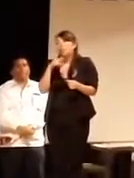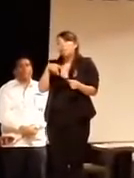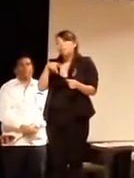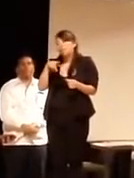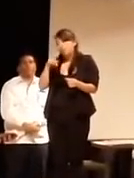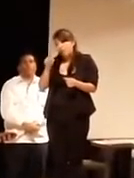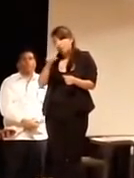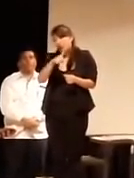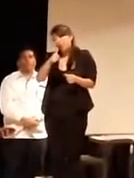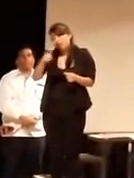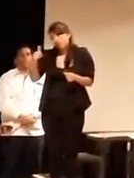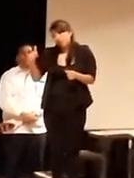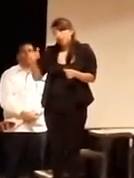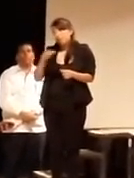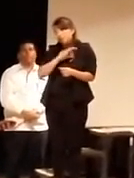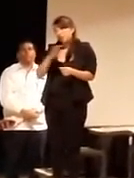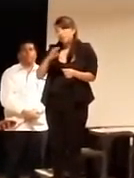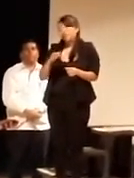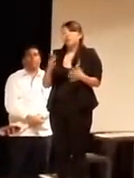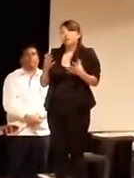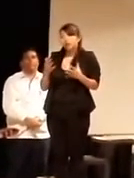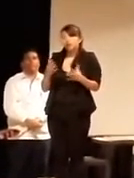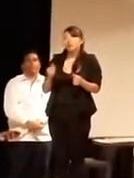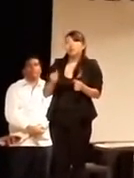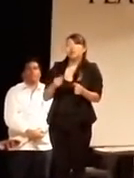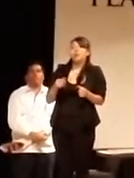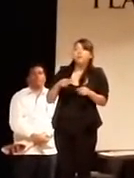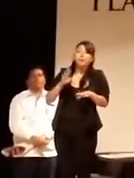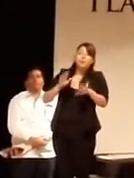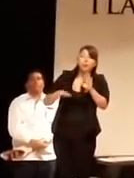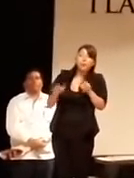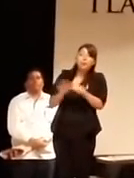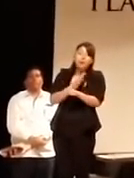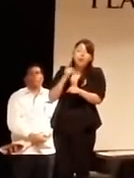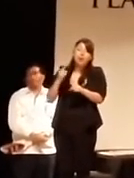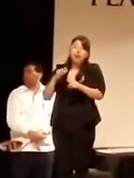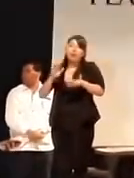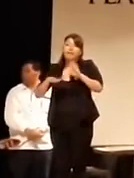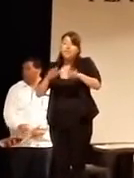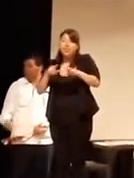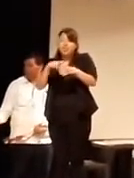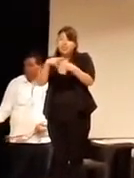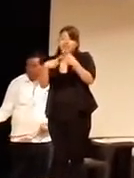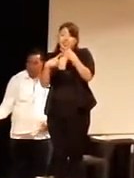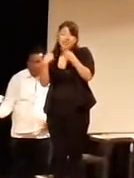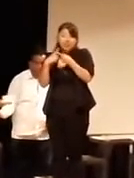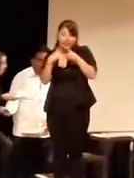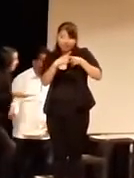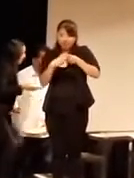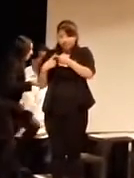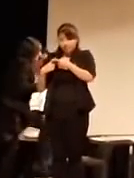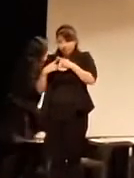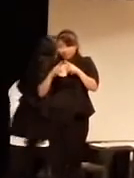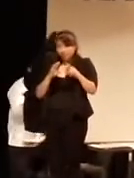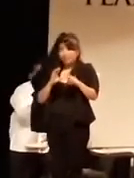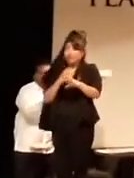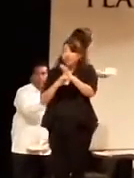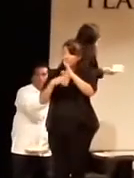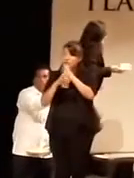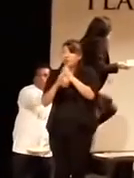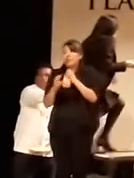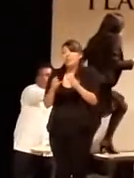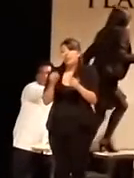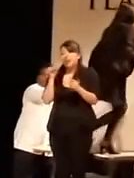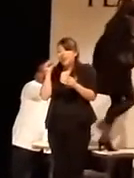niveles sociales, económicos y culturales. Ni la escuela ni el sistema es un oasis. Todo